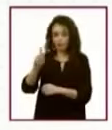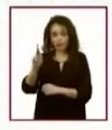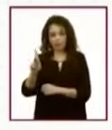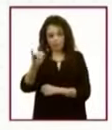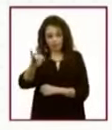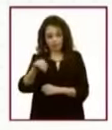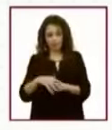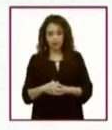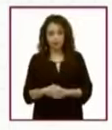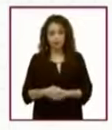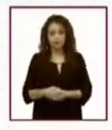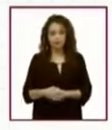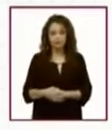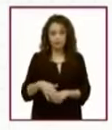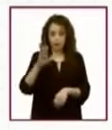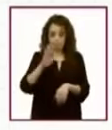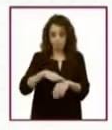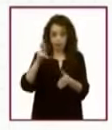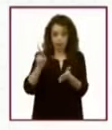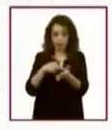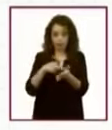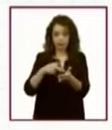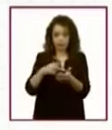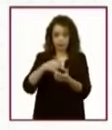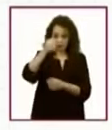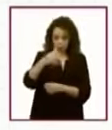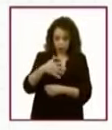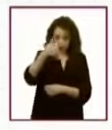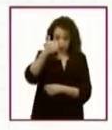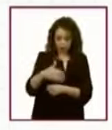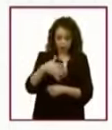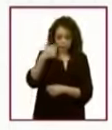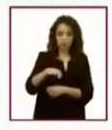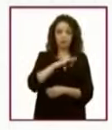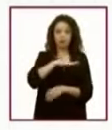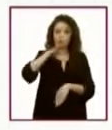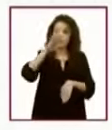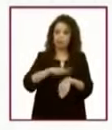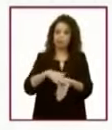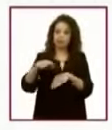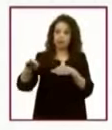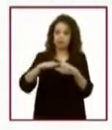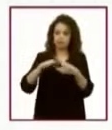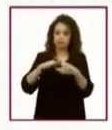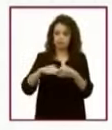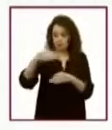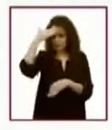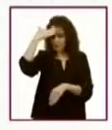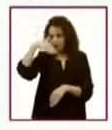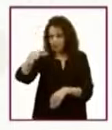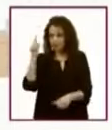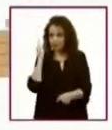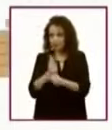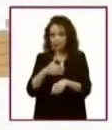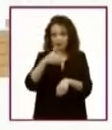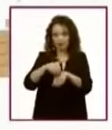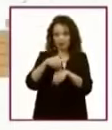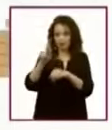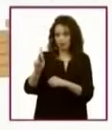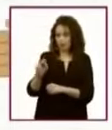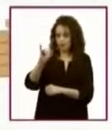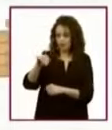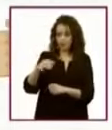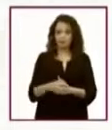el número de lanzamientos, mayor será la aproximación a pi. Haz el experimento donde se lance al